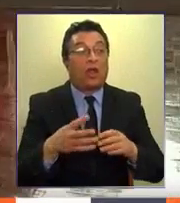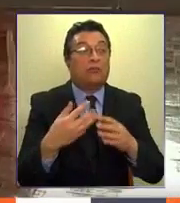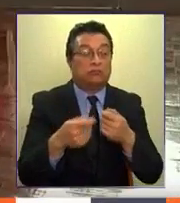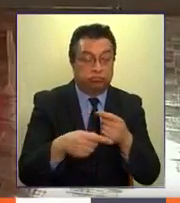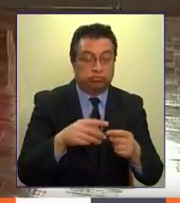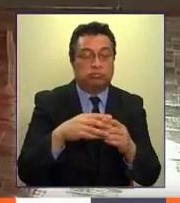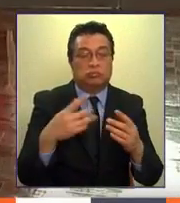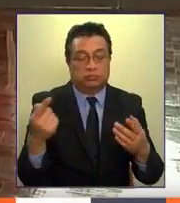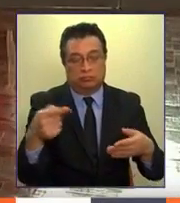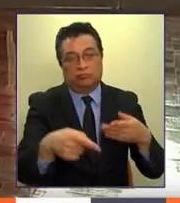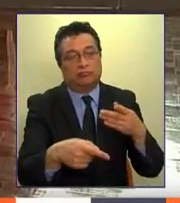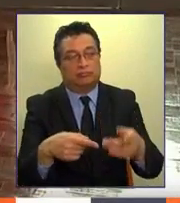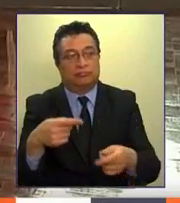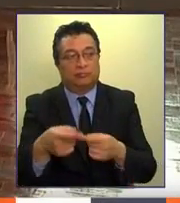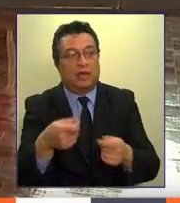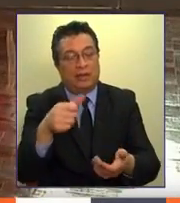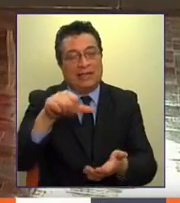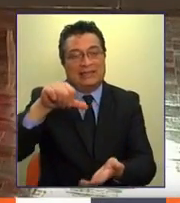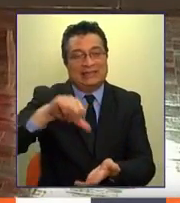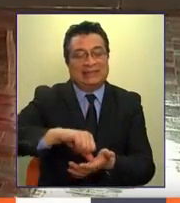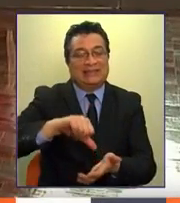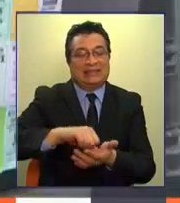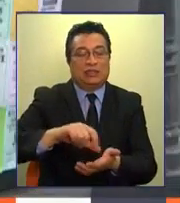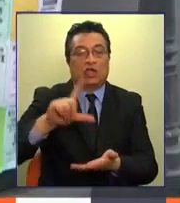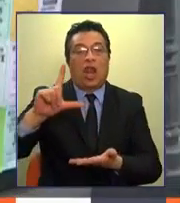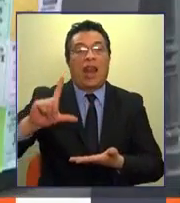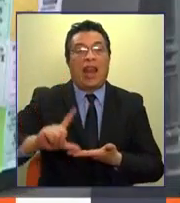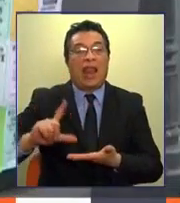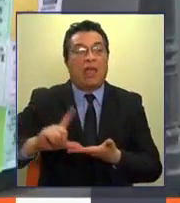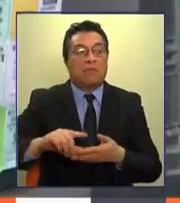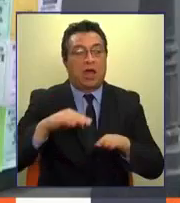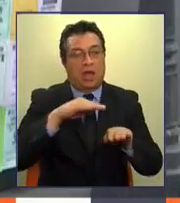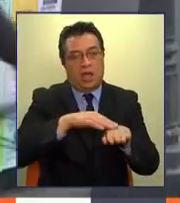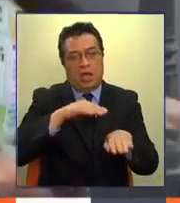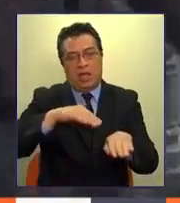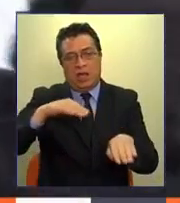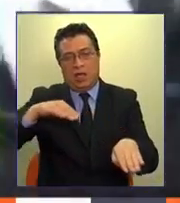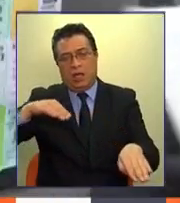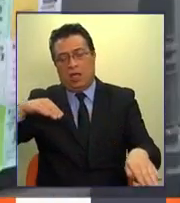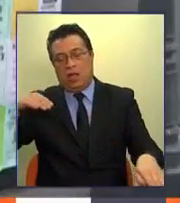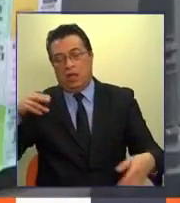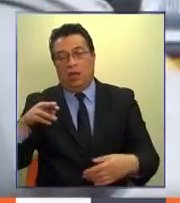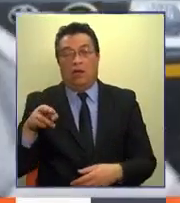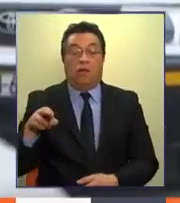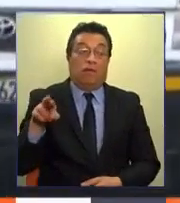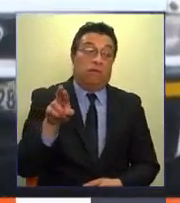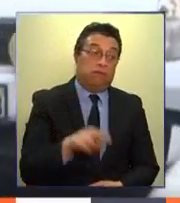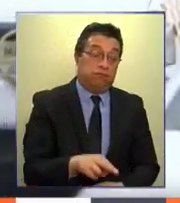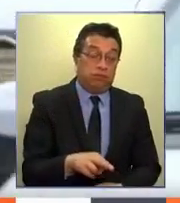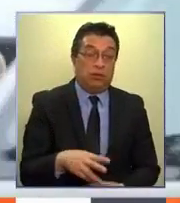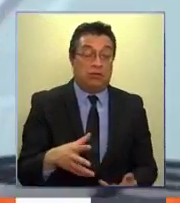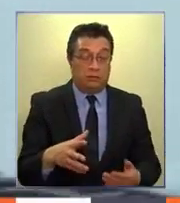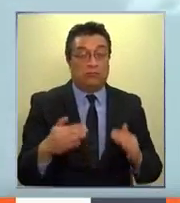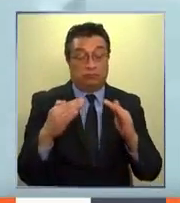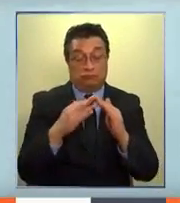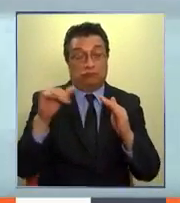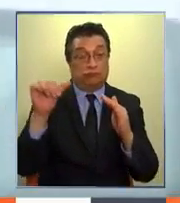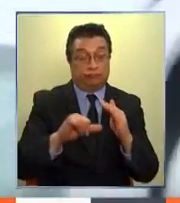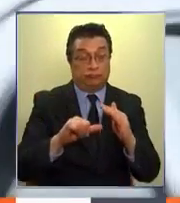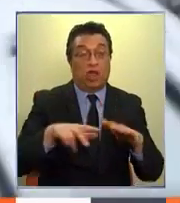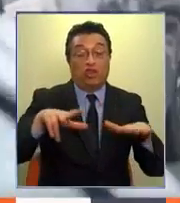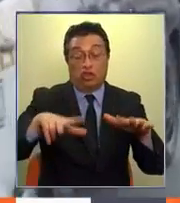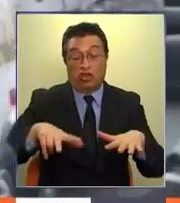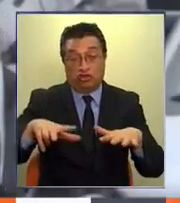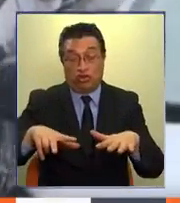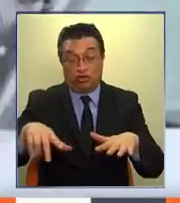llegaron principalmente al centro de Lima y los tacos también volvieron. En total se levantó la cuarentena en 18 de